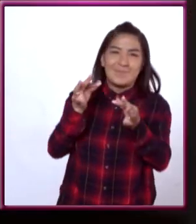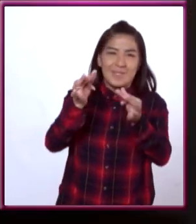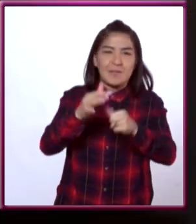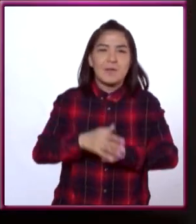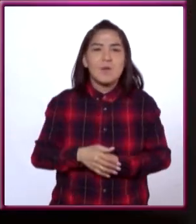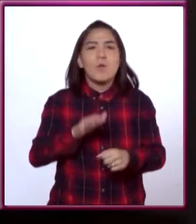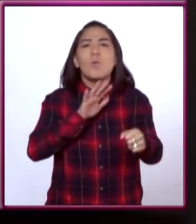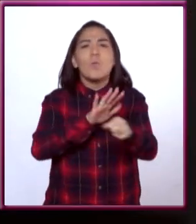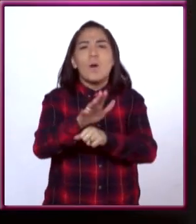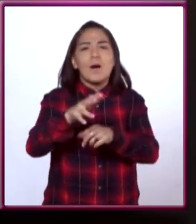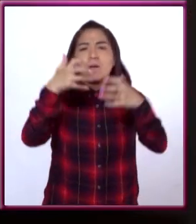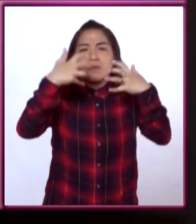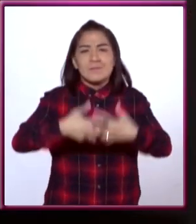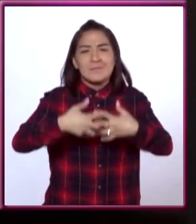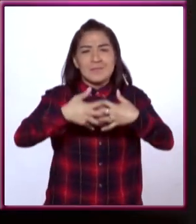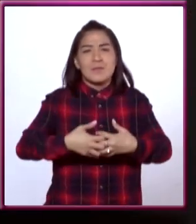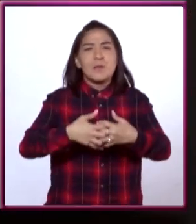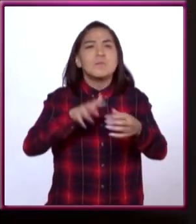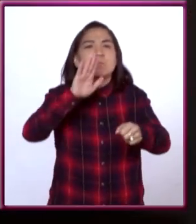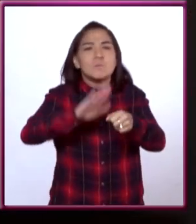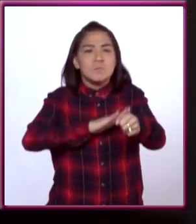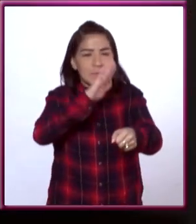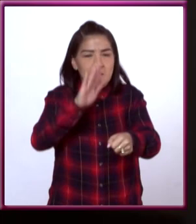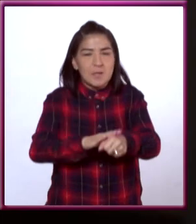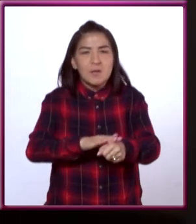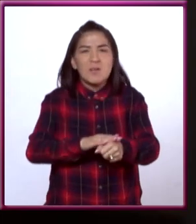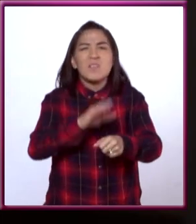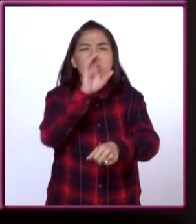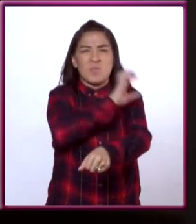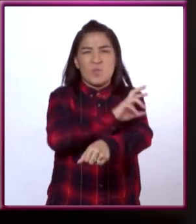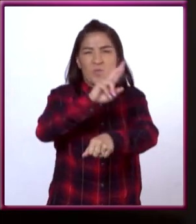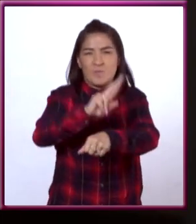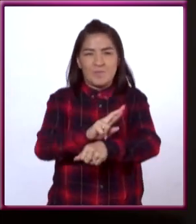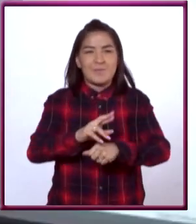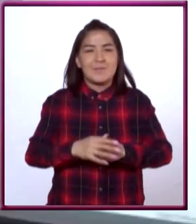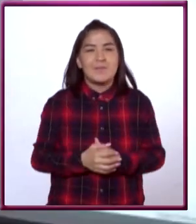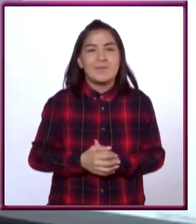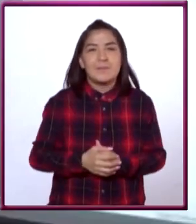cuáles son las máquinas de precisión por coordenadas?